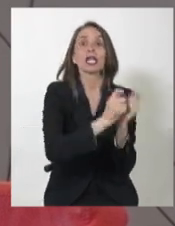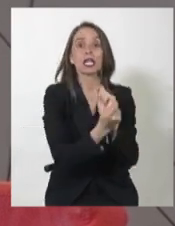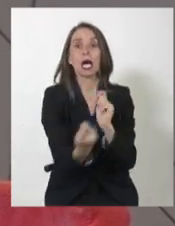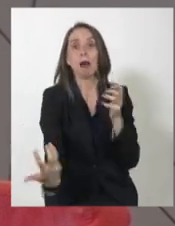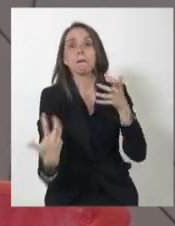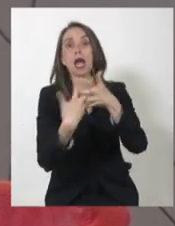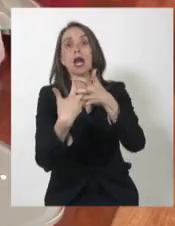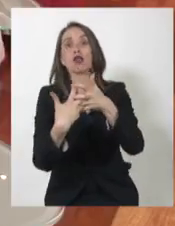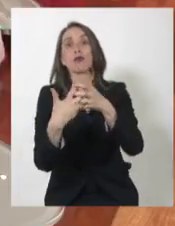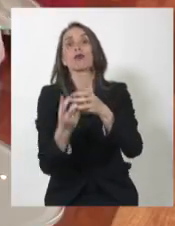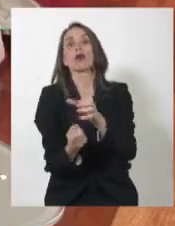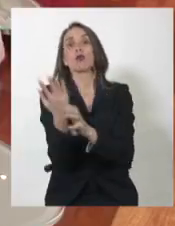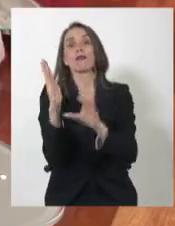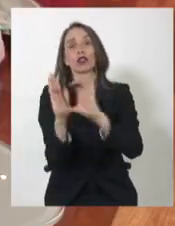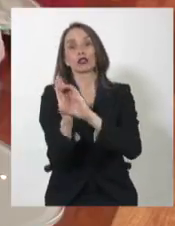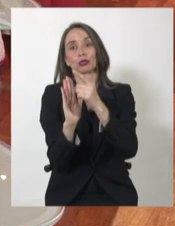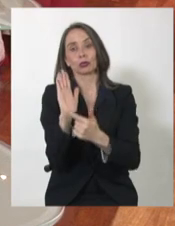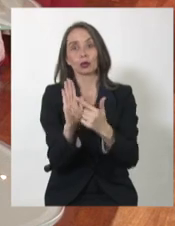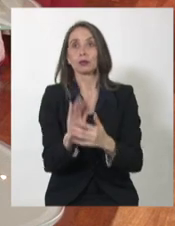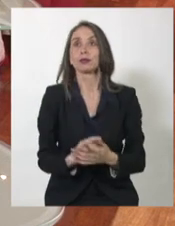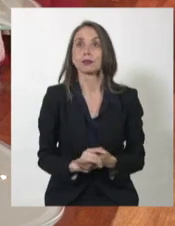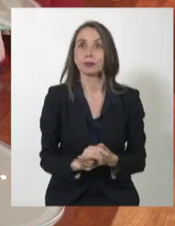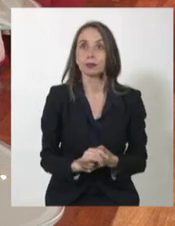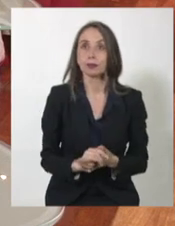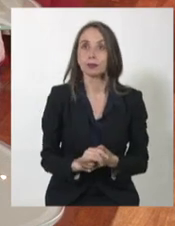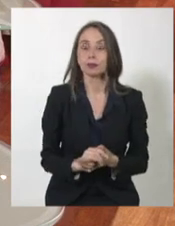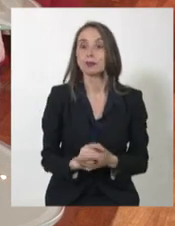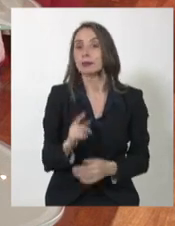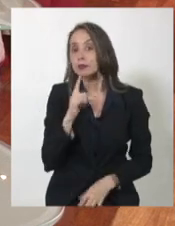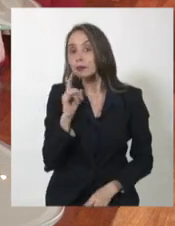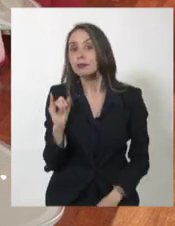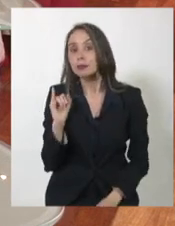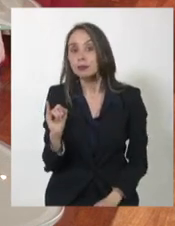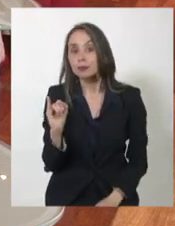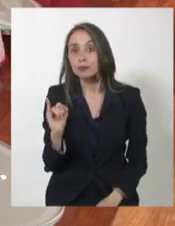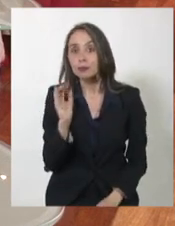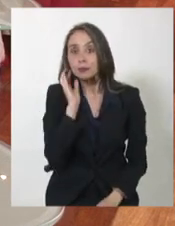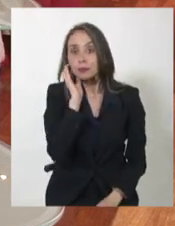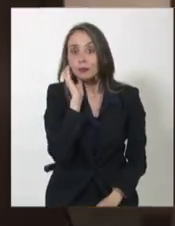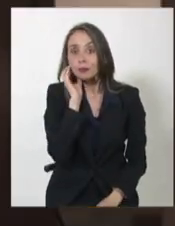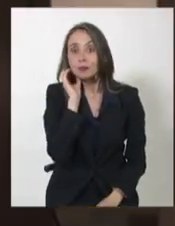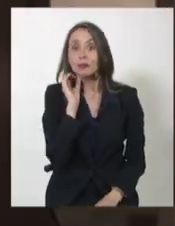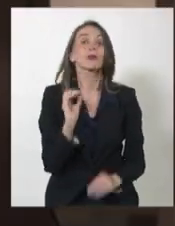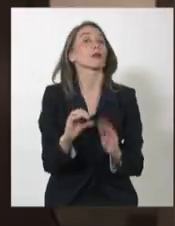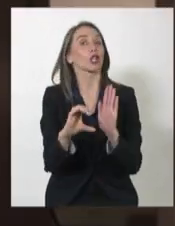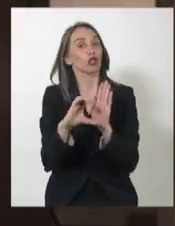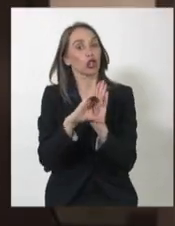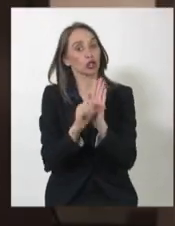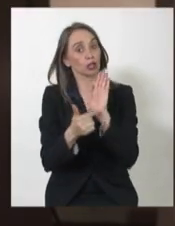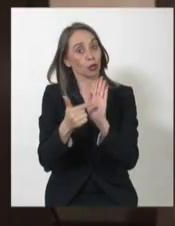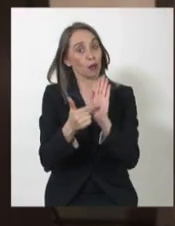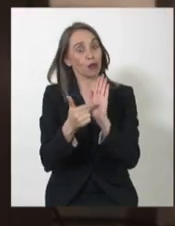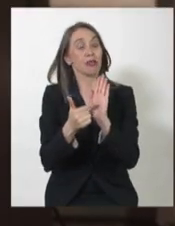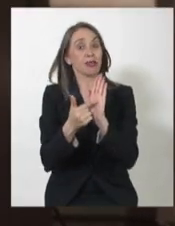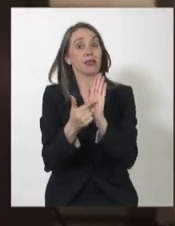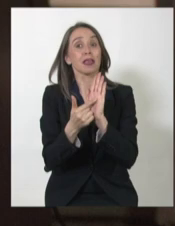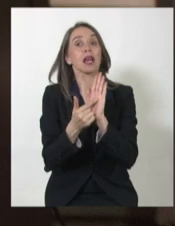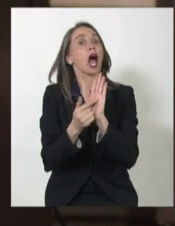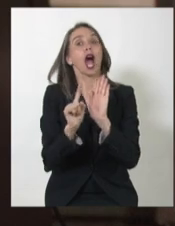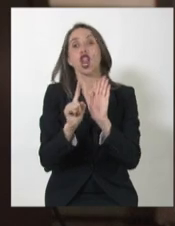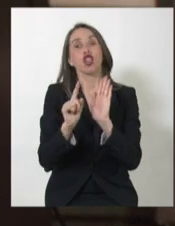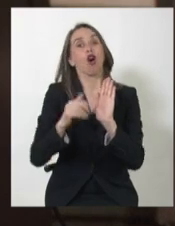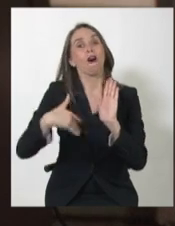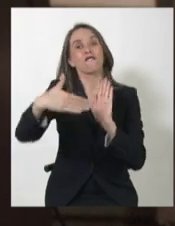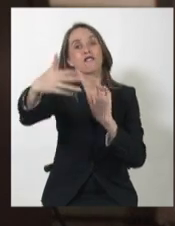la nueva Constitución. Bien, efectivamente una Constitución no va a solucionar los problemas, no